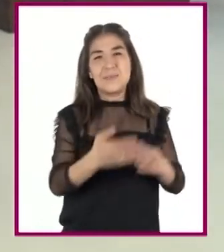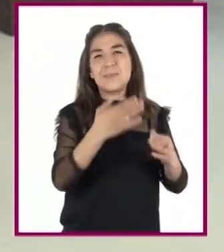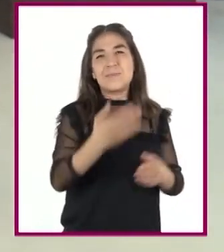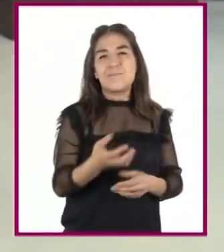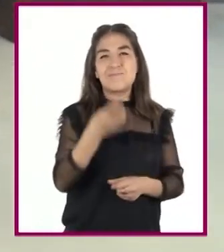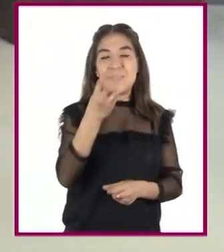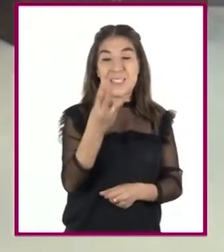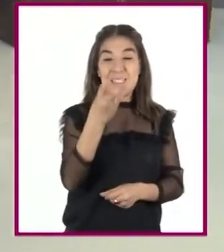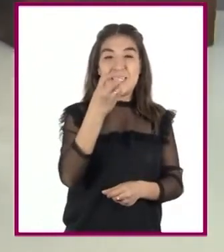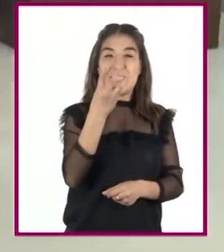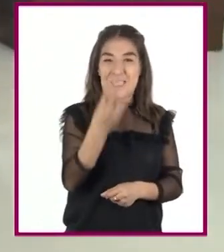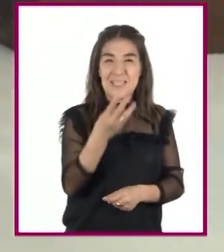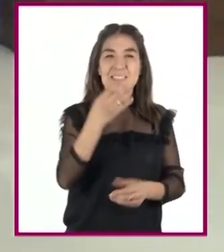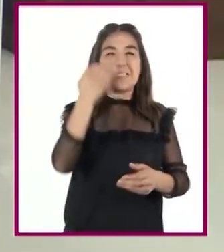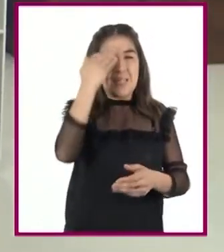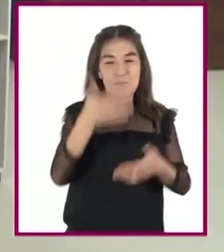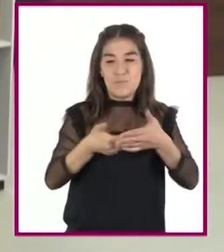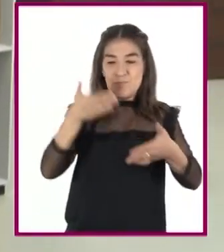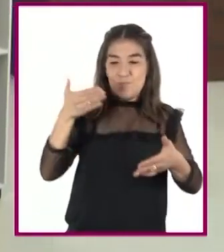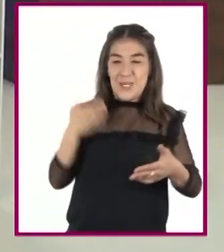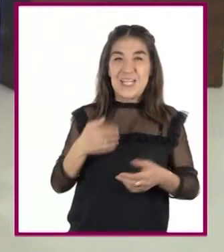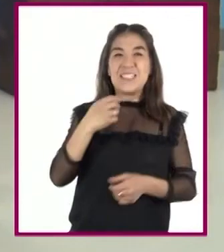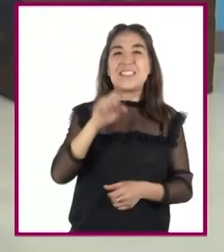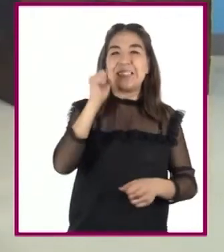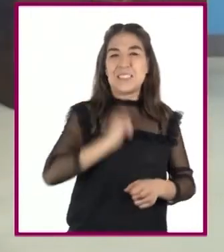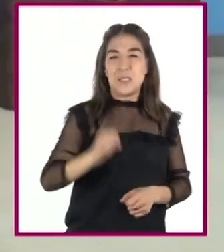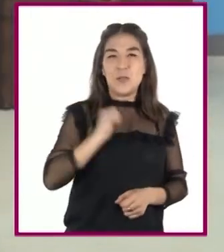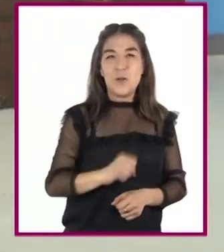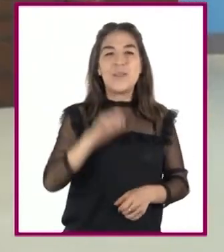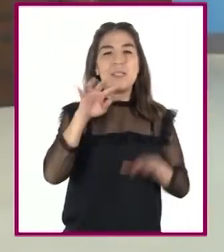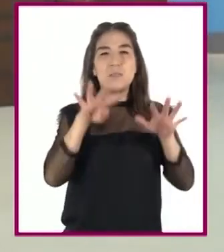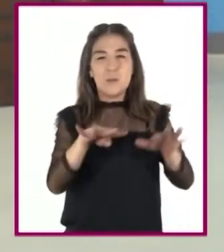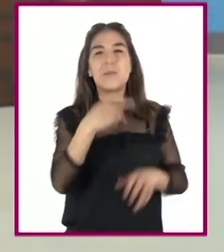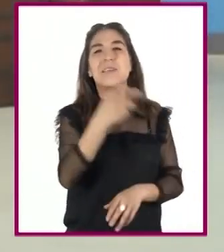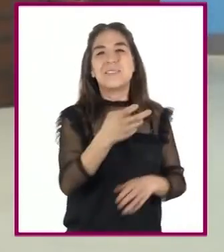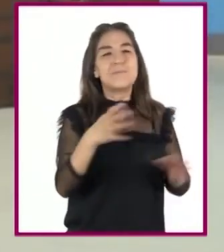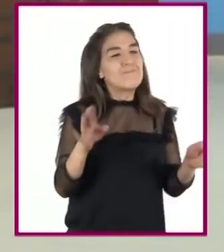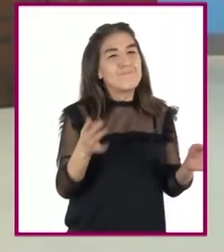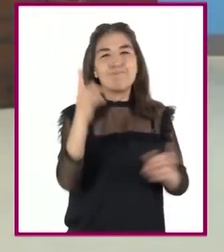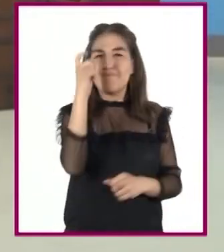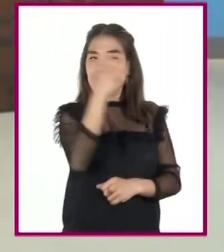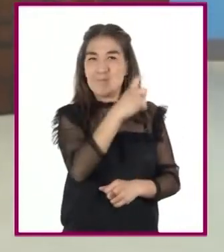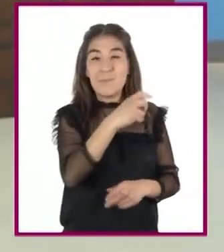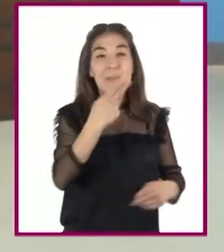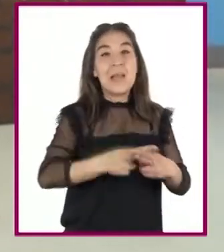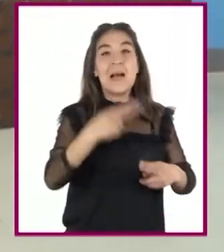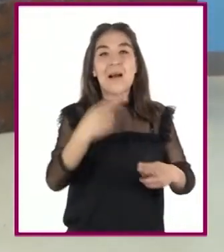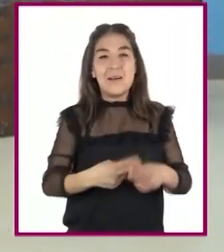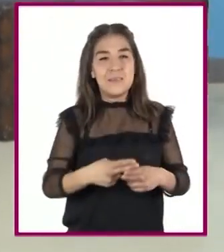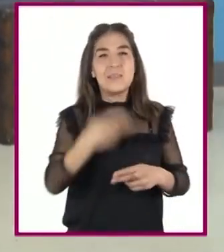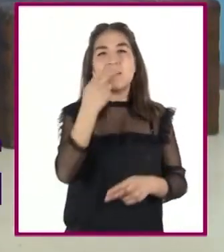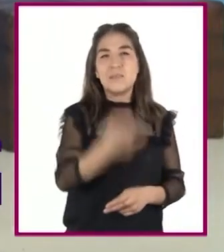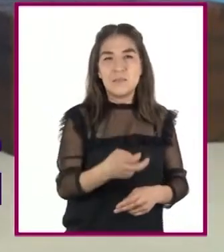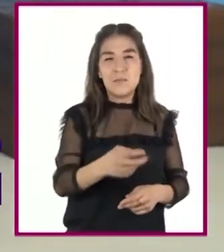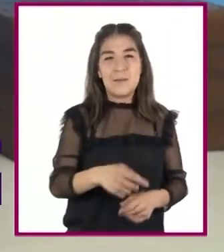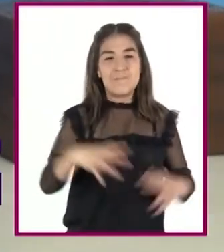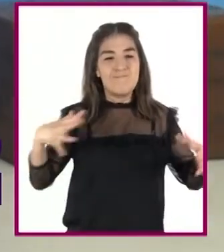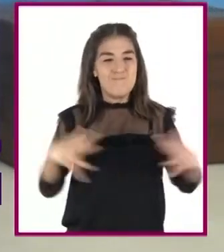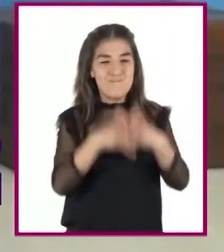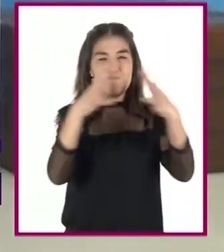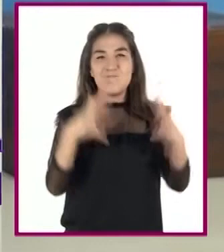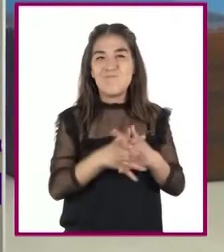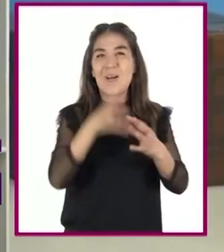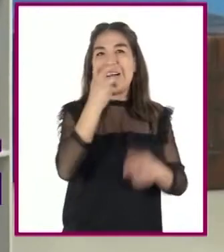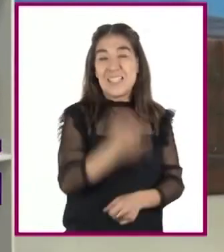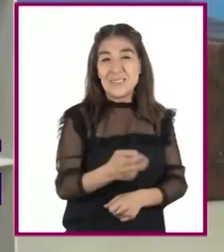3 décadas del siglo XIX, no pudo sostenerse de esa manera, hasta que estalló una guerra